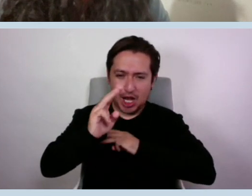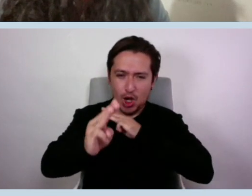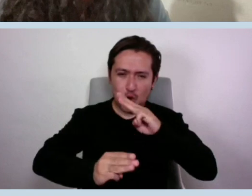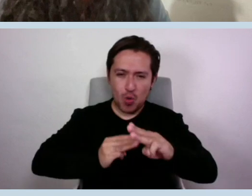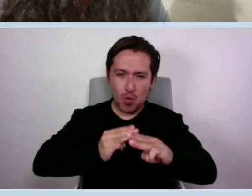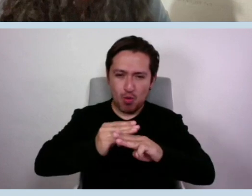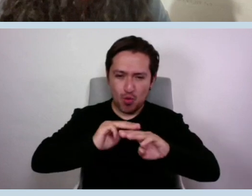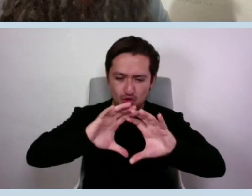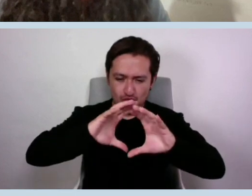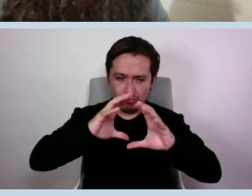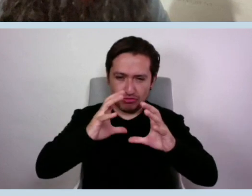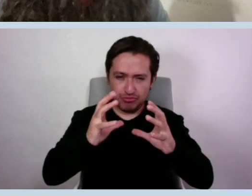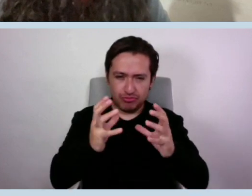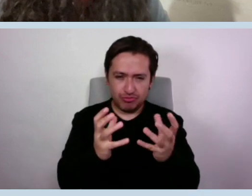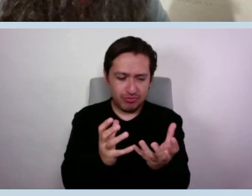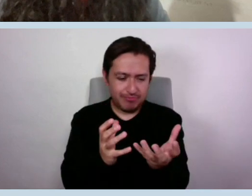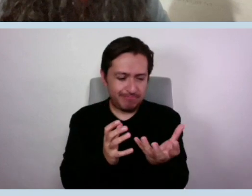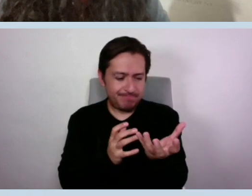cuando